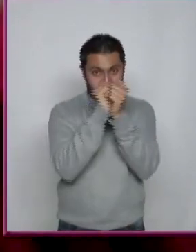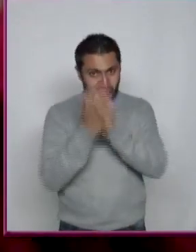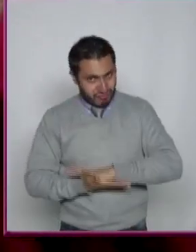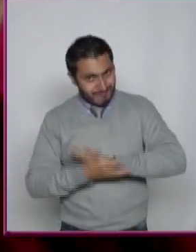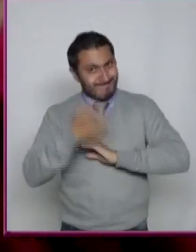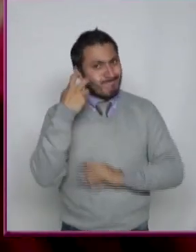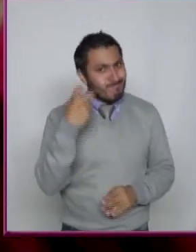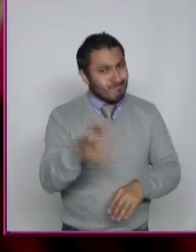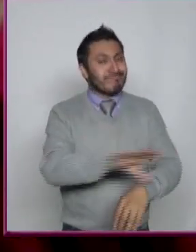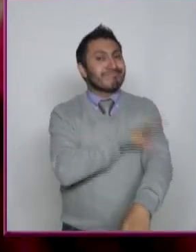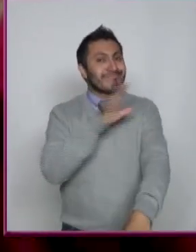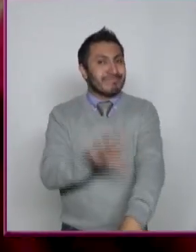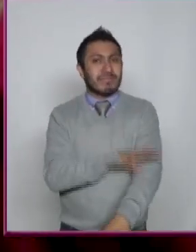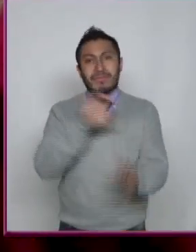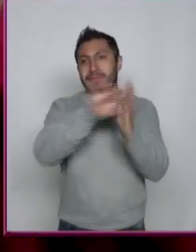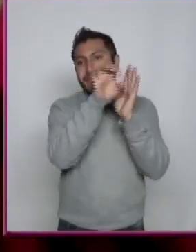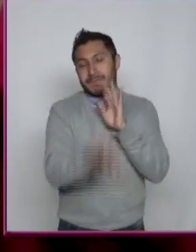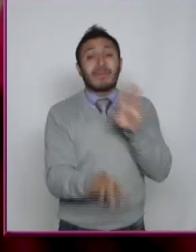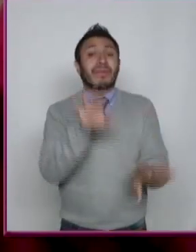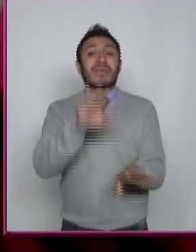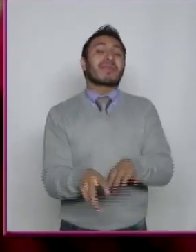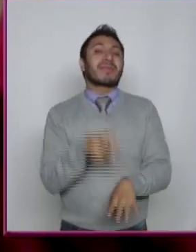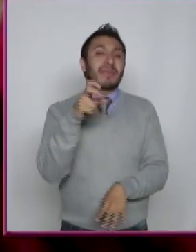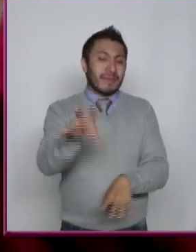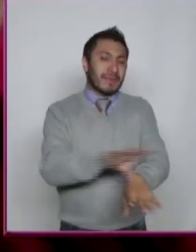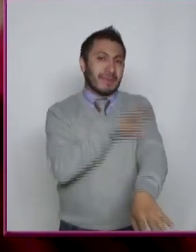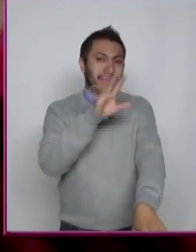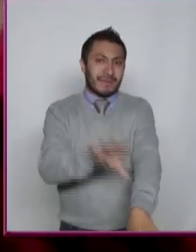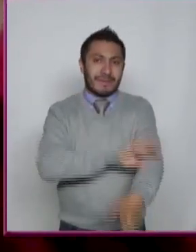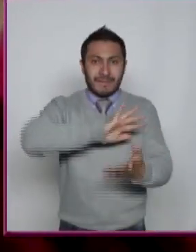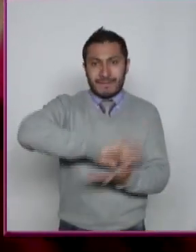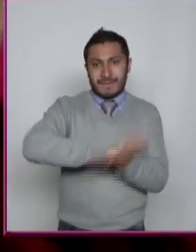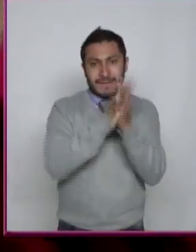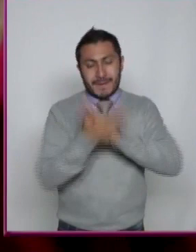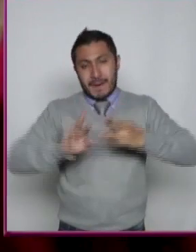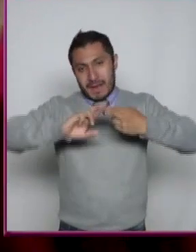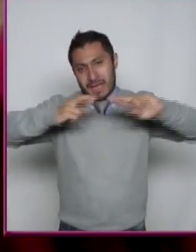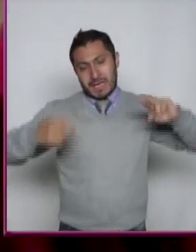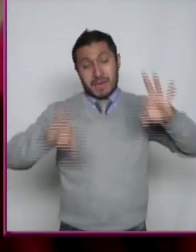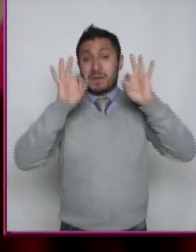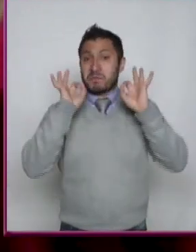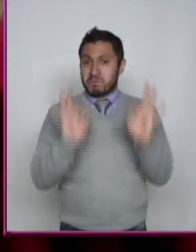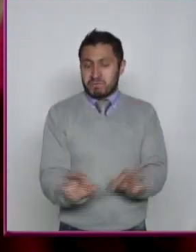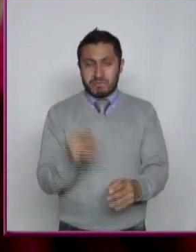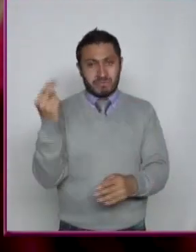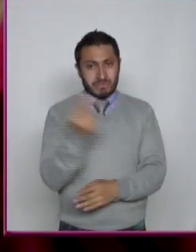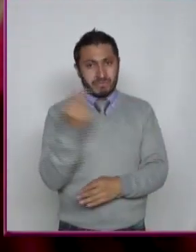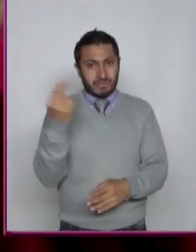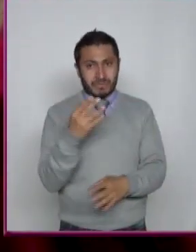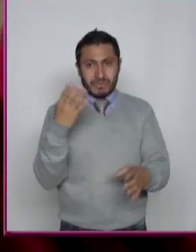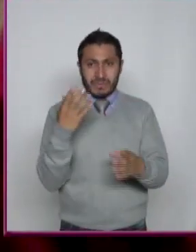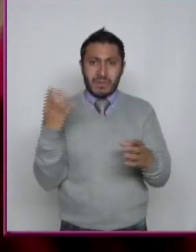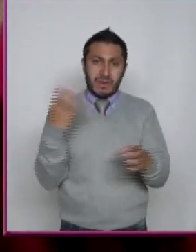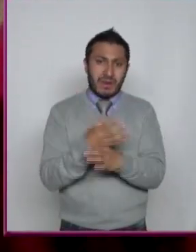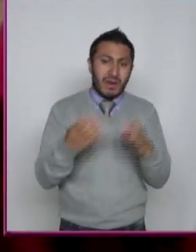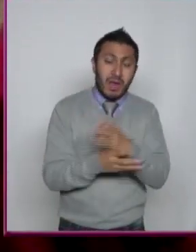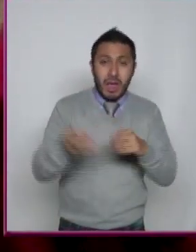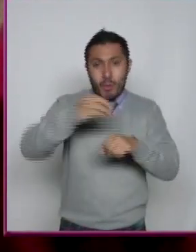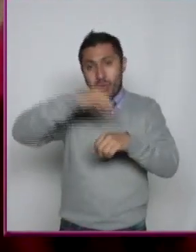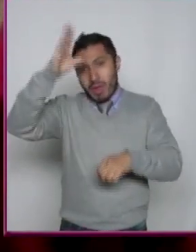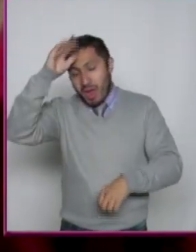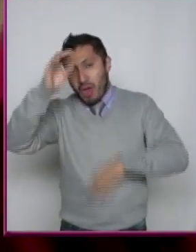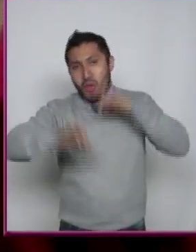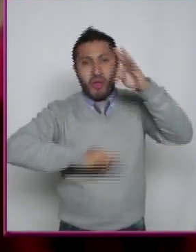energía. A veces esa energía se va a transformar en una relación estable y se van a necesitar hacer acuerdos,